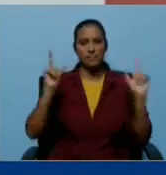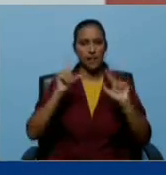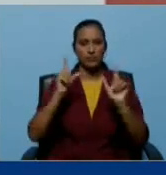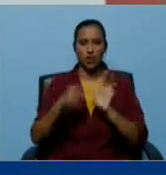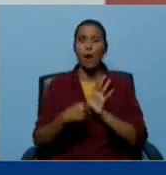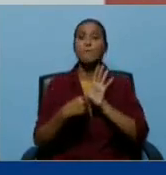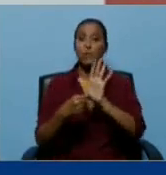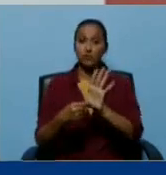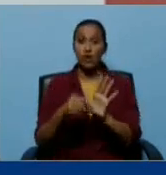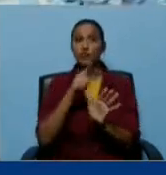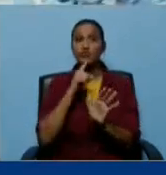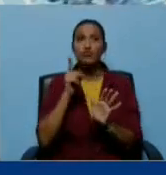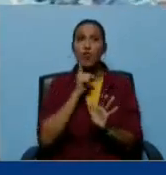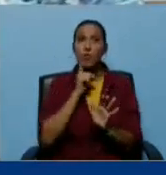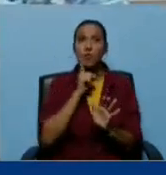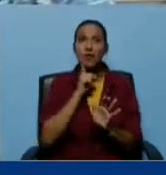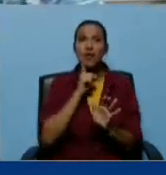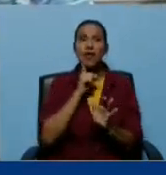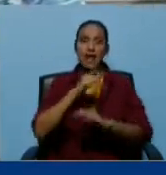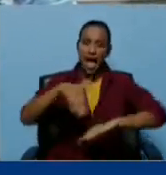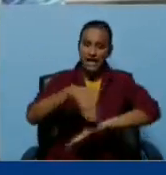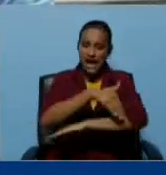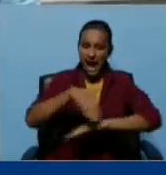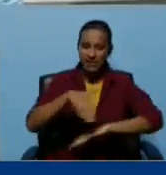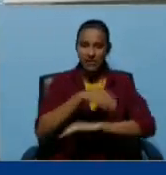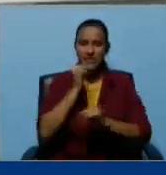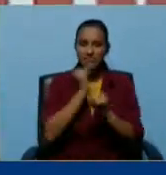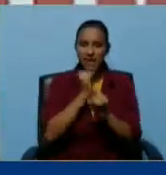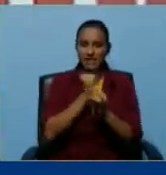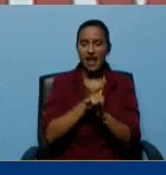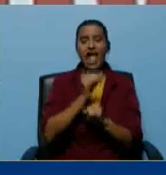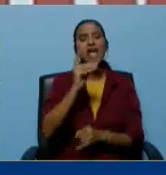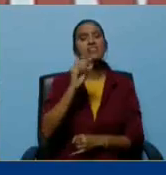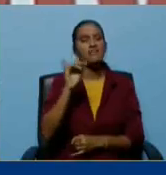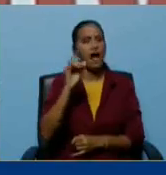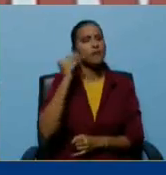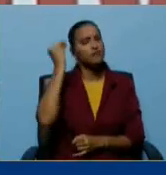llama así, ¿verdad? De las calles a las redes. Por eso.